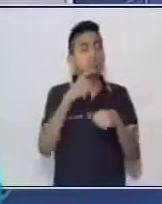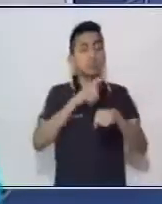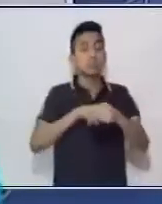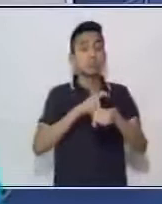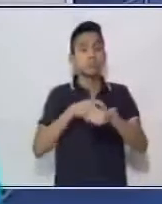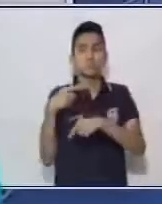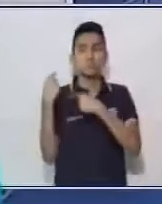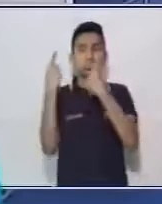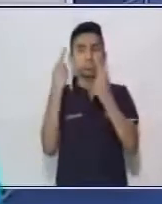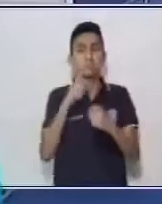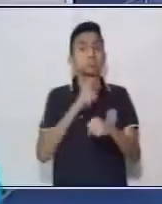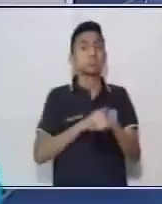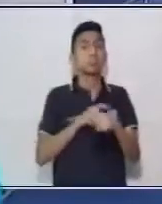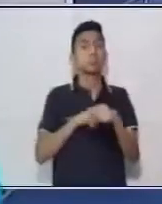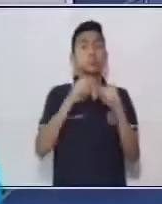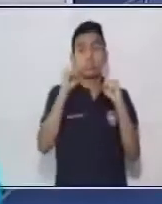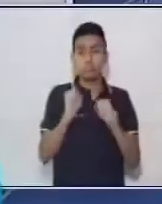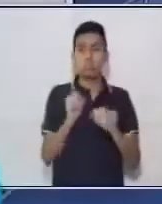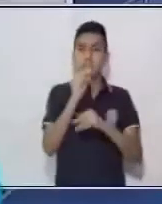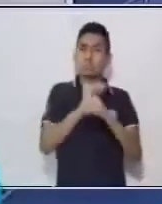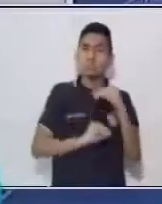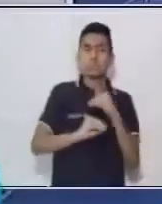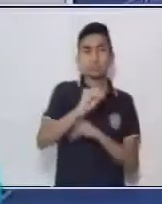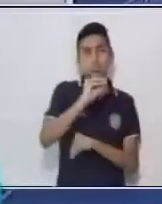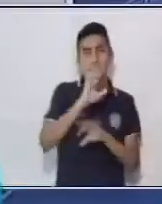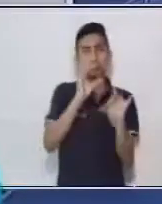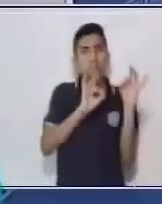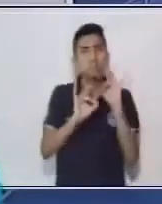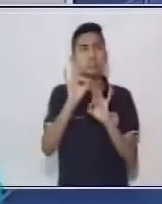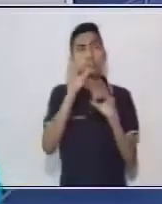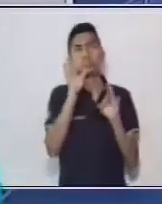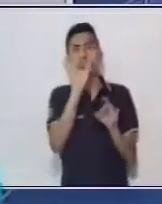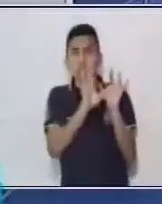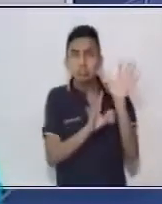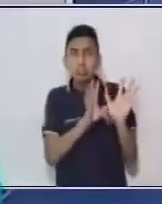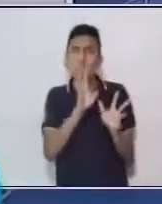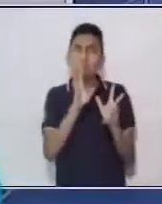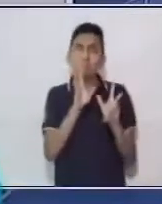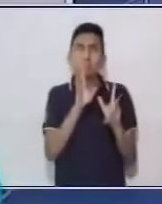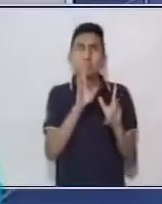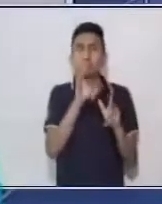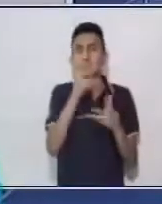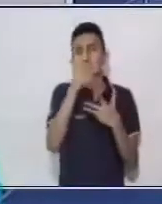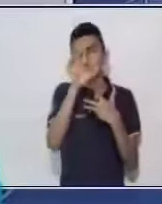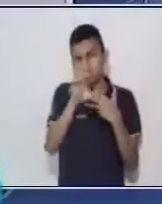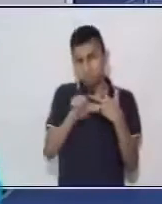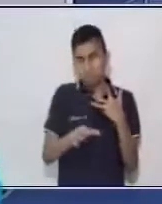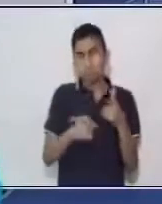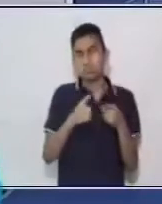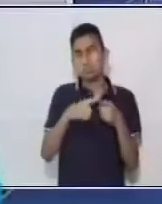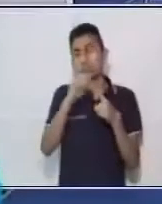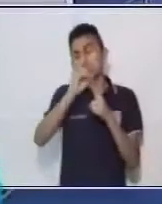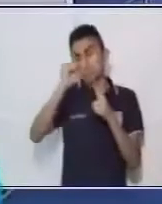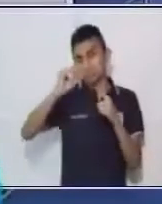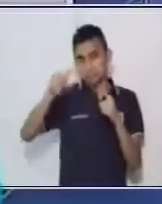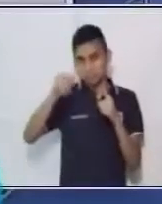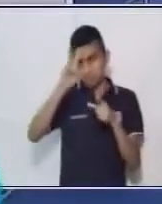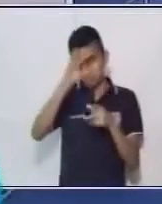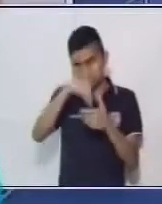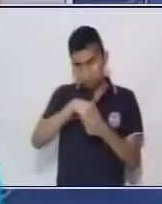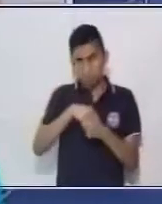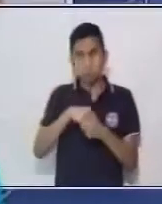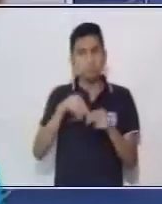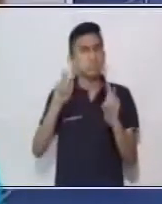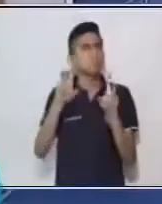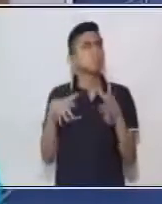si vamos a modificar algún elemento de la oración, en este caso